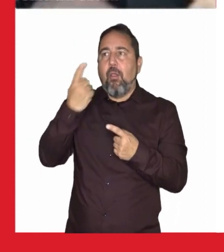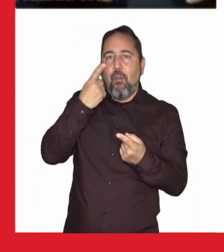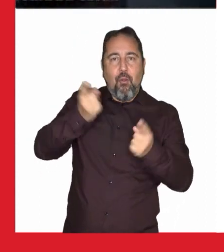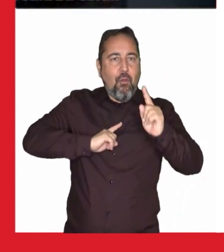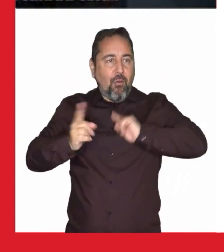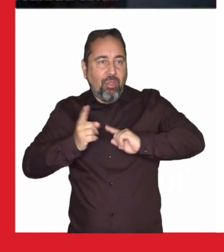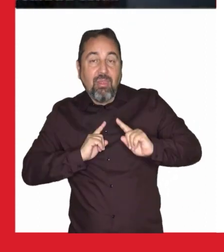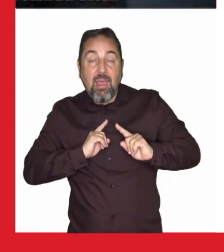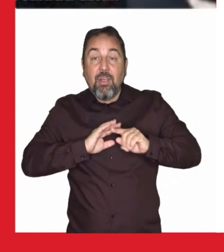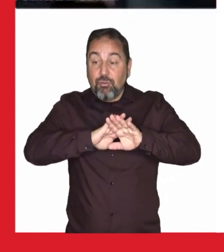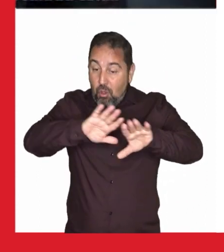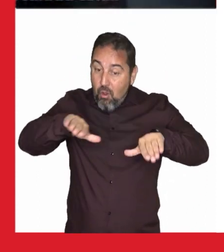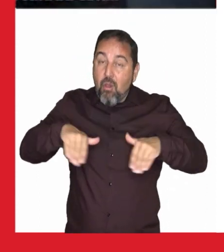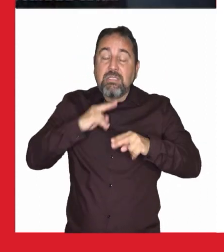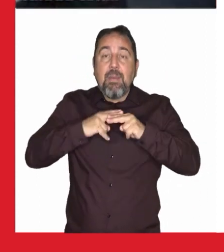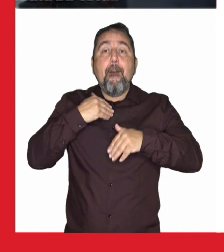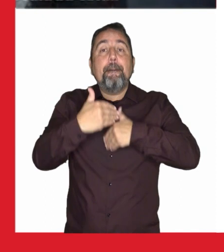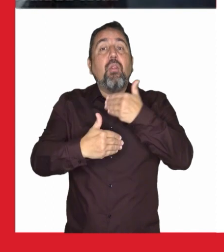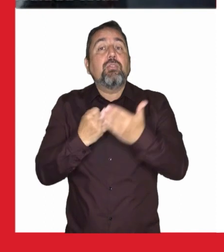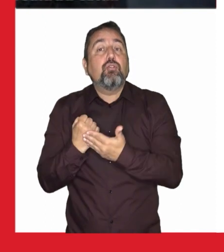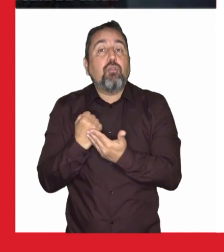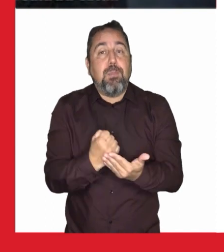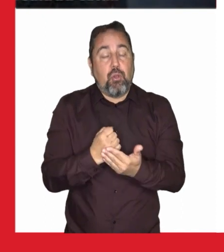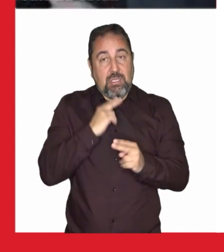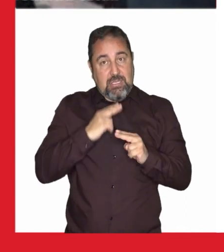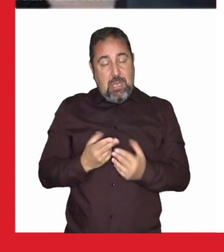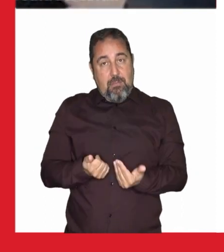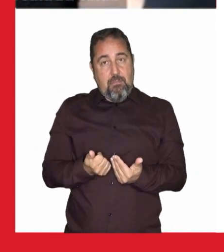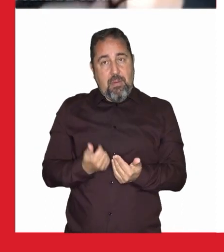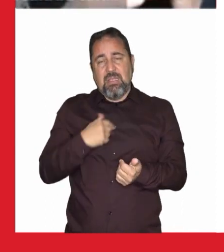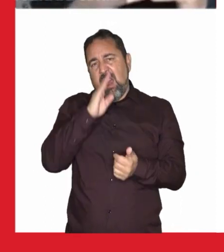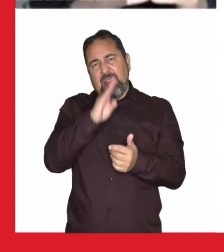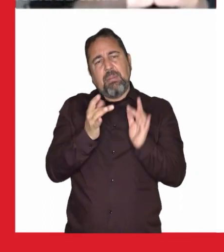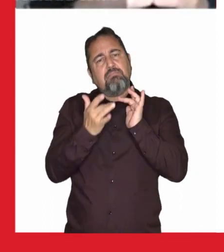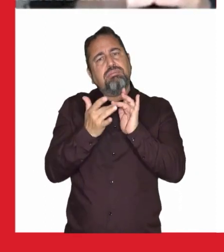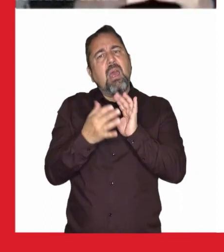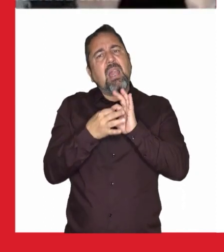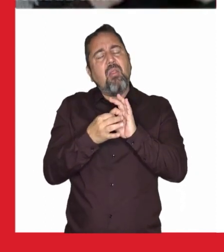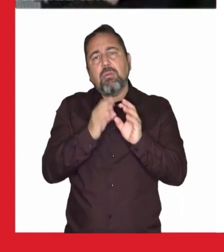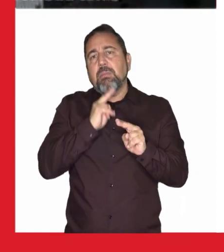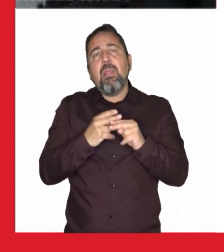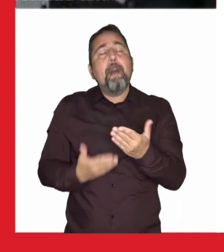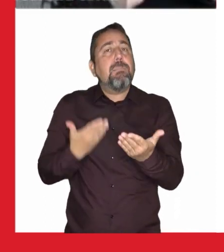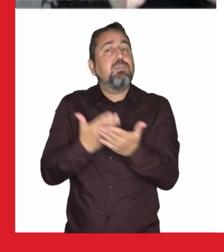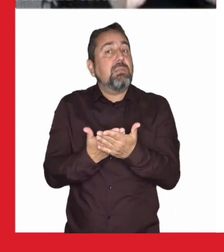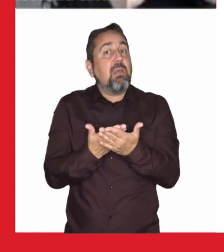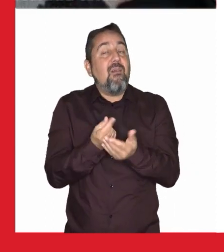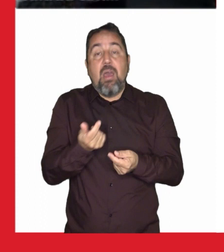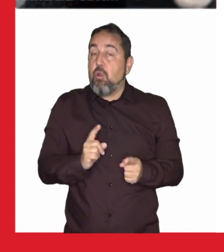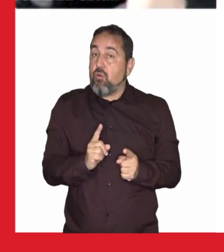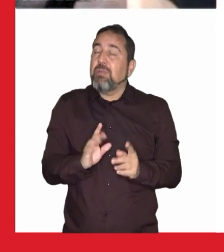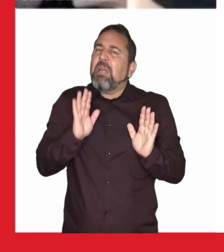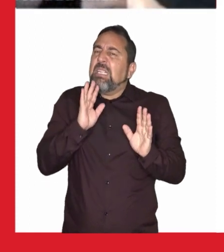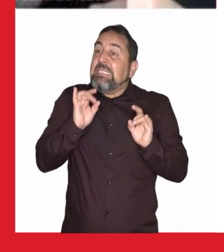marca, ir a un congreso de emprendimiento para que la gente me conozca. Todo esto son procesos soporte. No están directamente relacionados